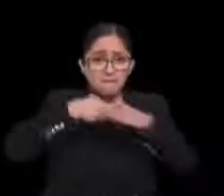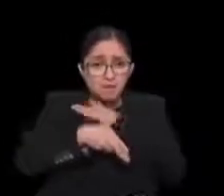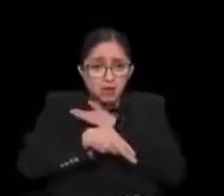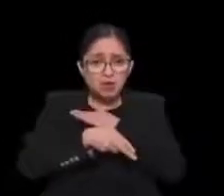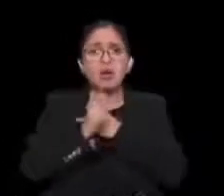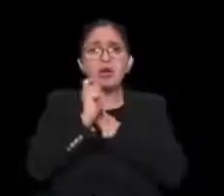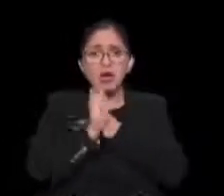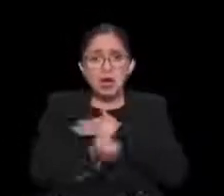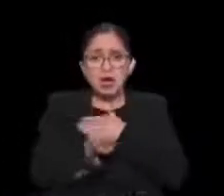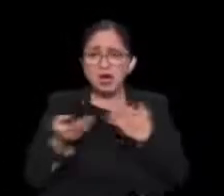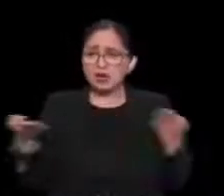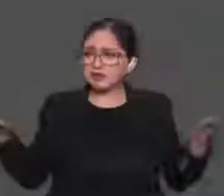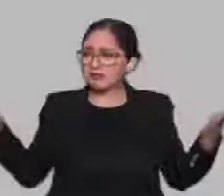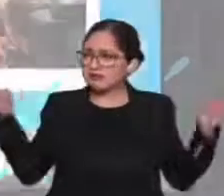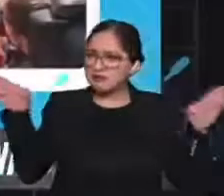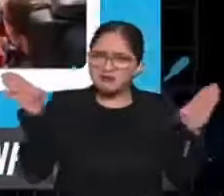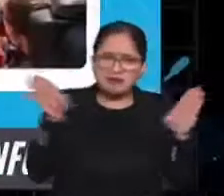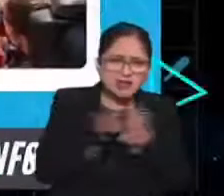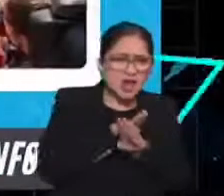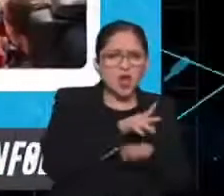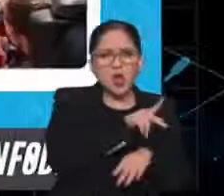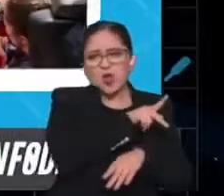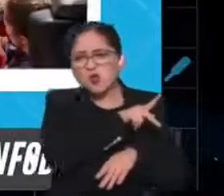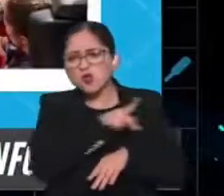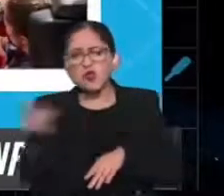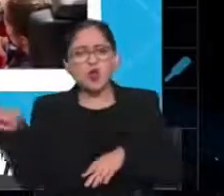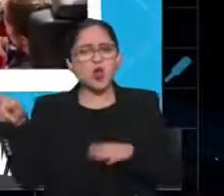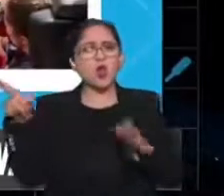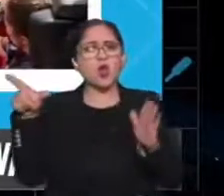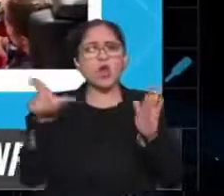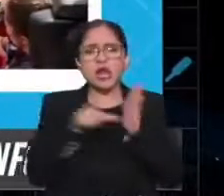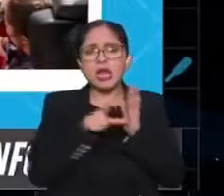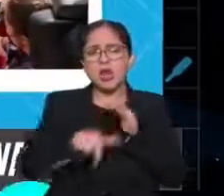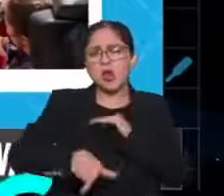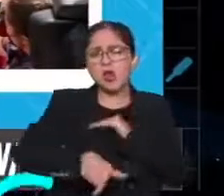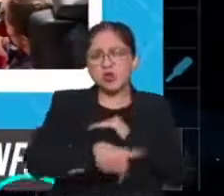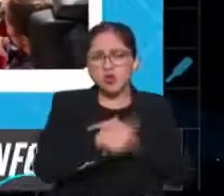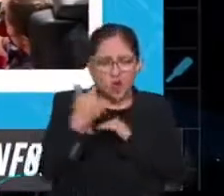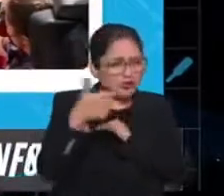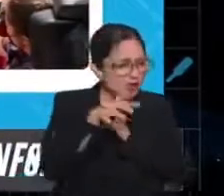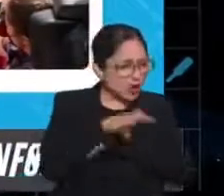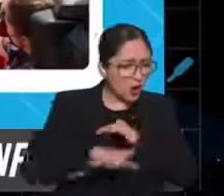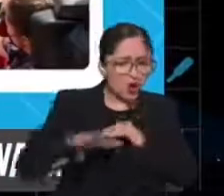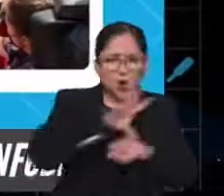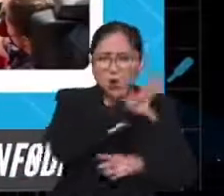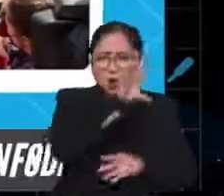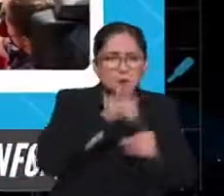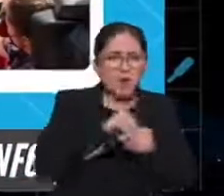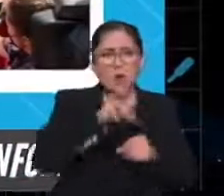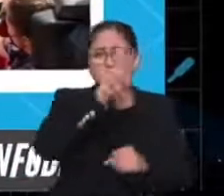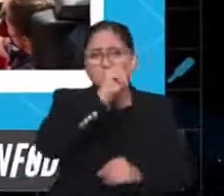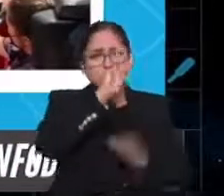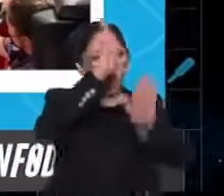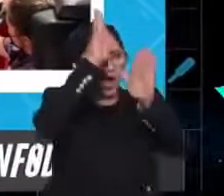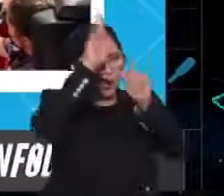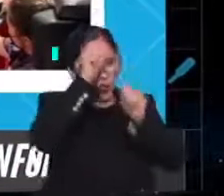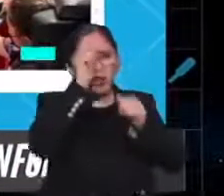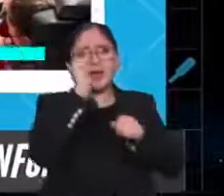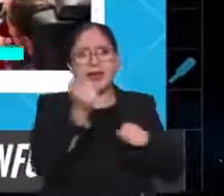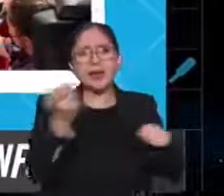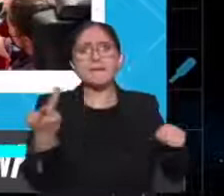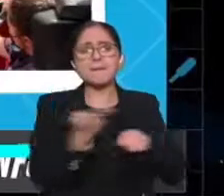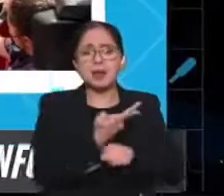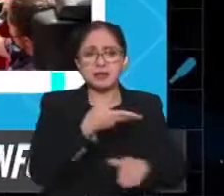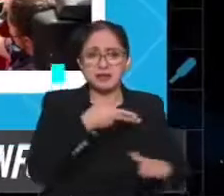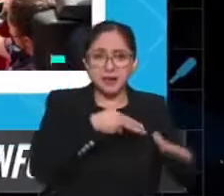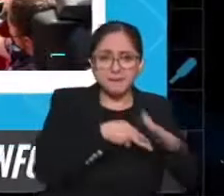paro total en las 12 líneas porque está en desacuerdo por cómo están sucediendo las cosas en el metro, por la situación del metro.